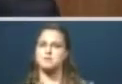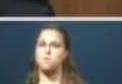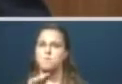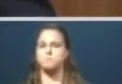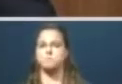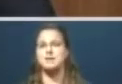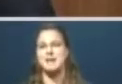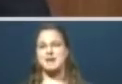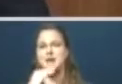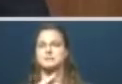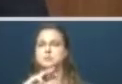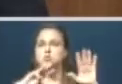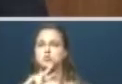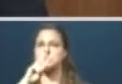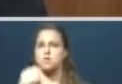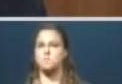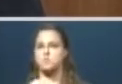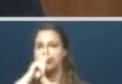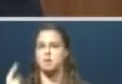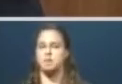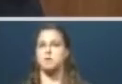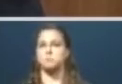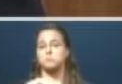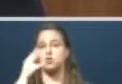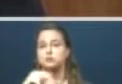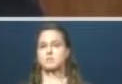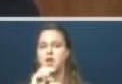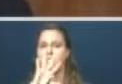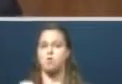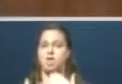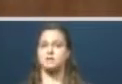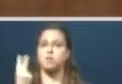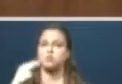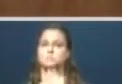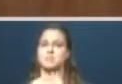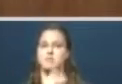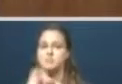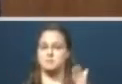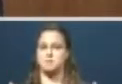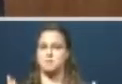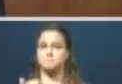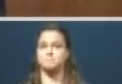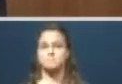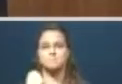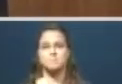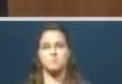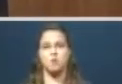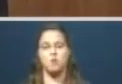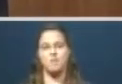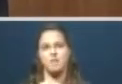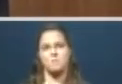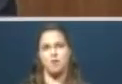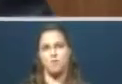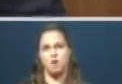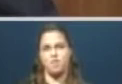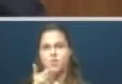82 millones de euros entre 2014 y 2017 en esta materia seguiremos apostando por el trabajo en red por la colaboración